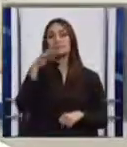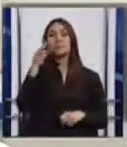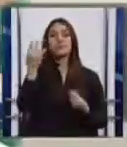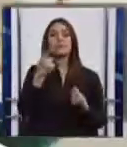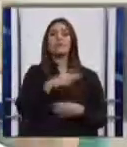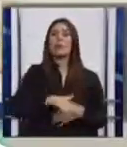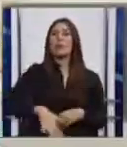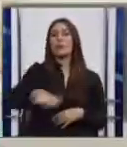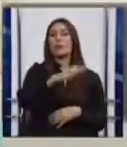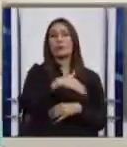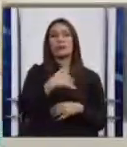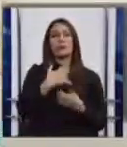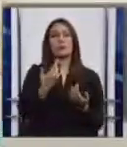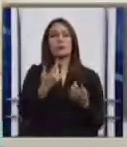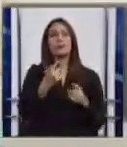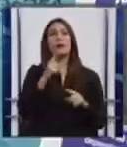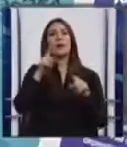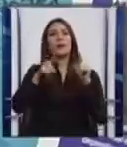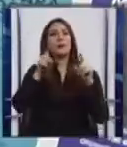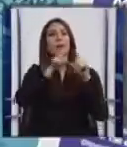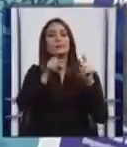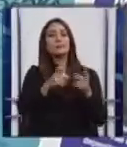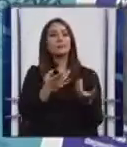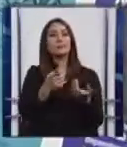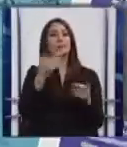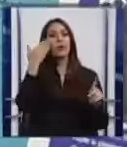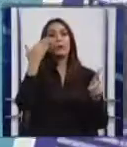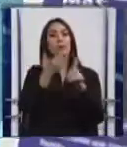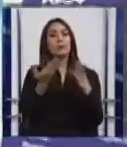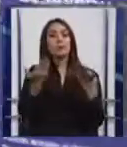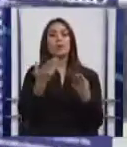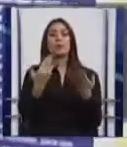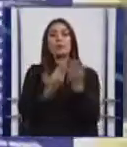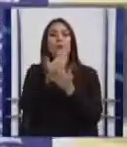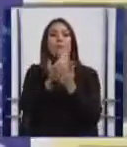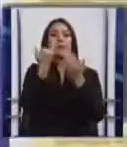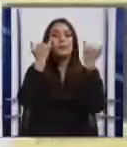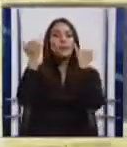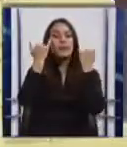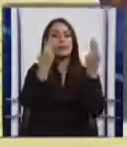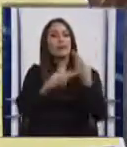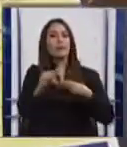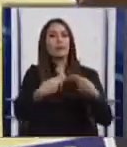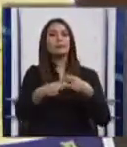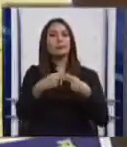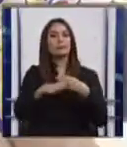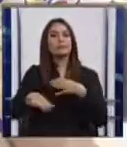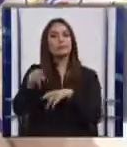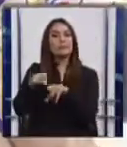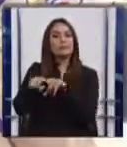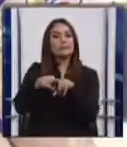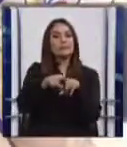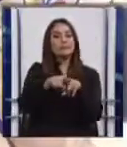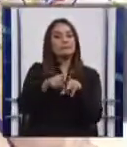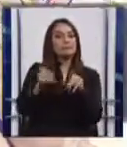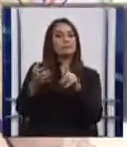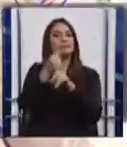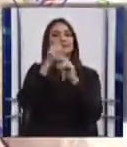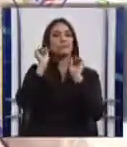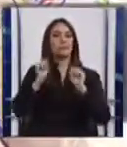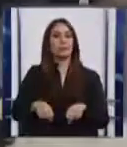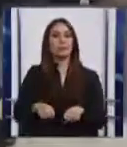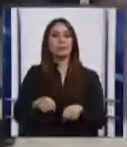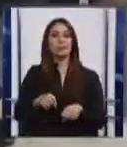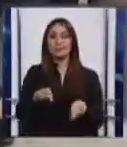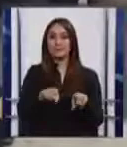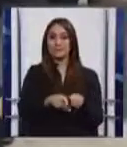pueblo, porque son personas que no son reconocidas. Uno de los fines es de emprender nuevos proyectos innovadores en un mercado competitivo y explotarlo al emprendimiento para que el